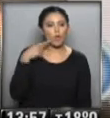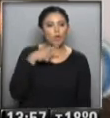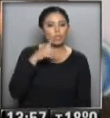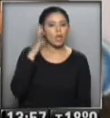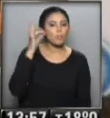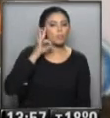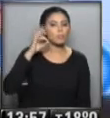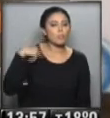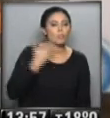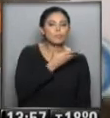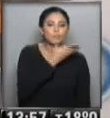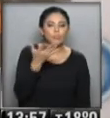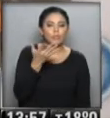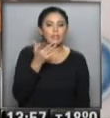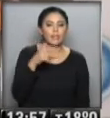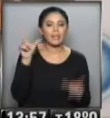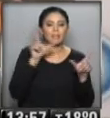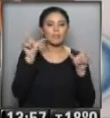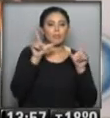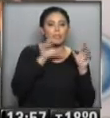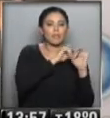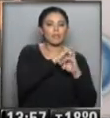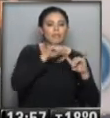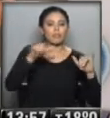opinión pública manipulada televisivamente